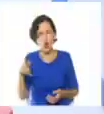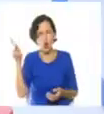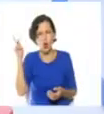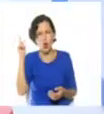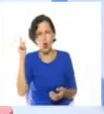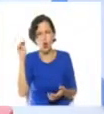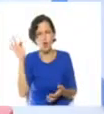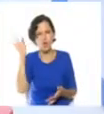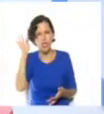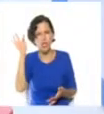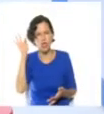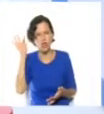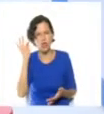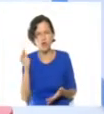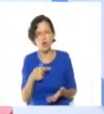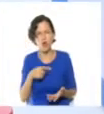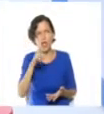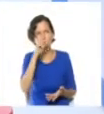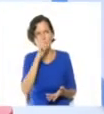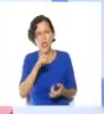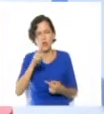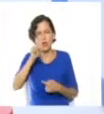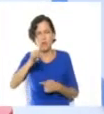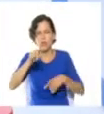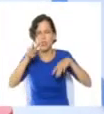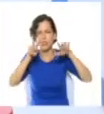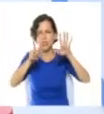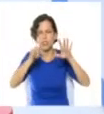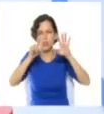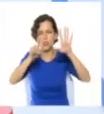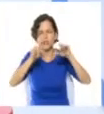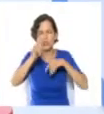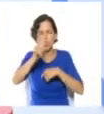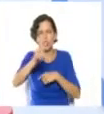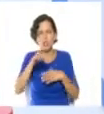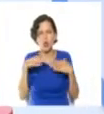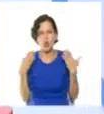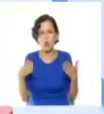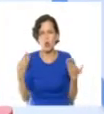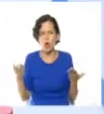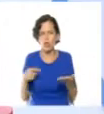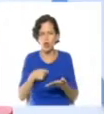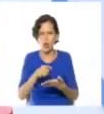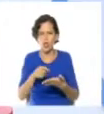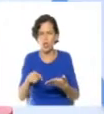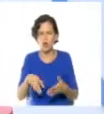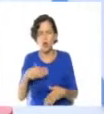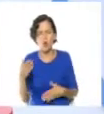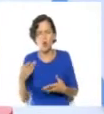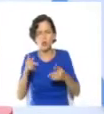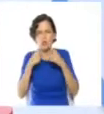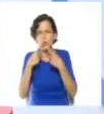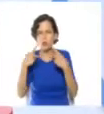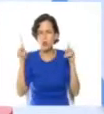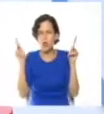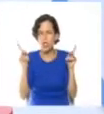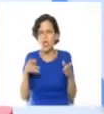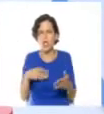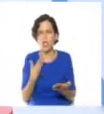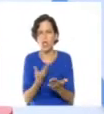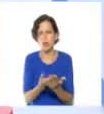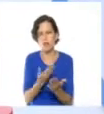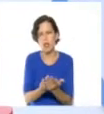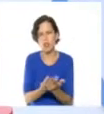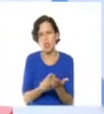del siglo de las luces, en el año de 1762, cuando lo escribe, cuando se publica, y donde plantea una